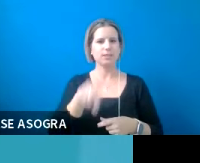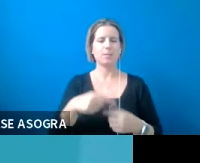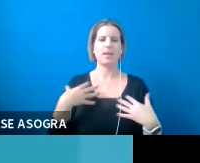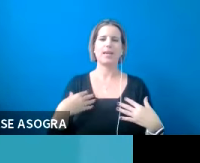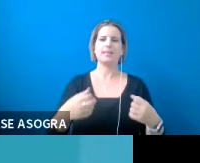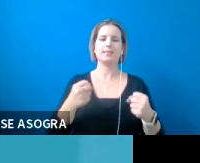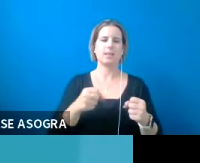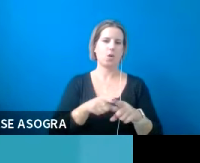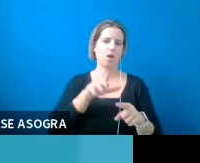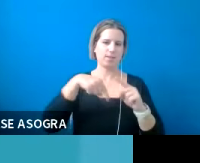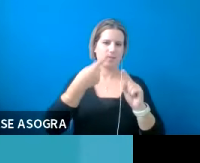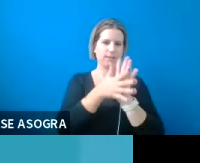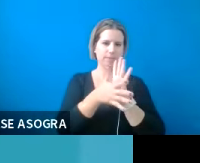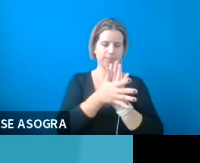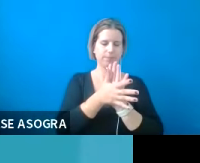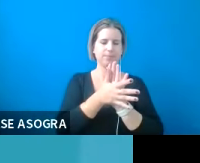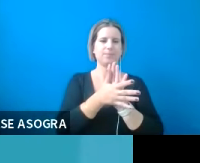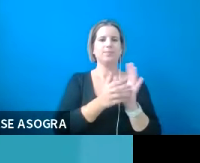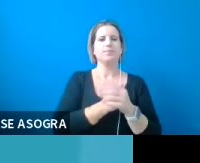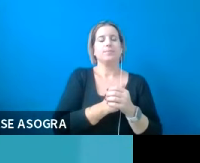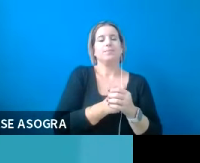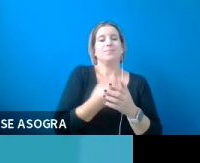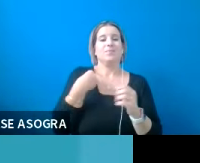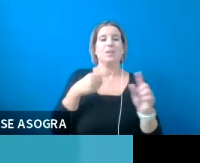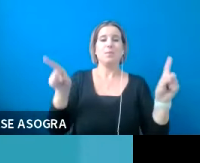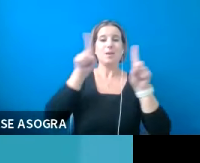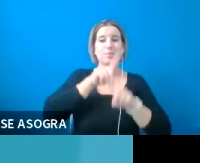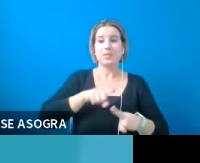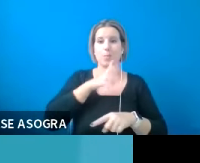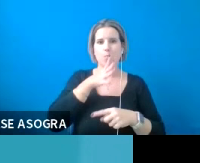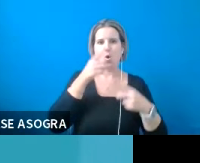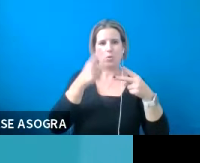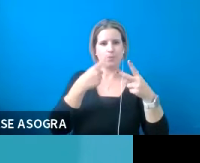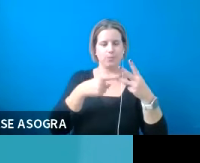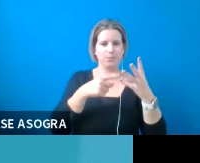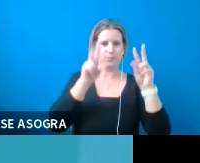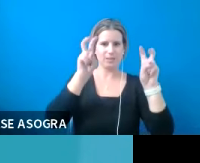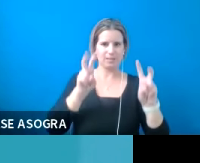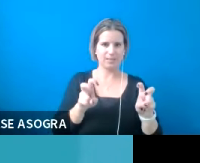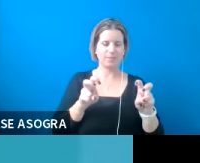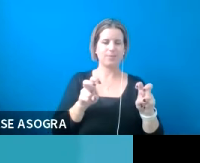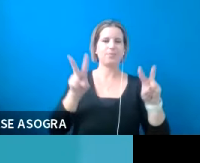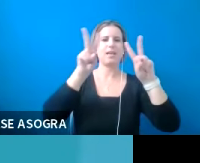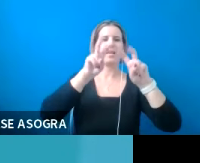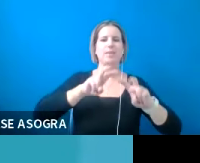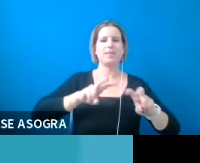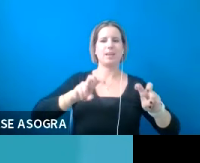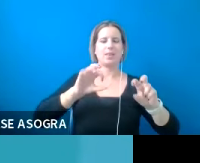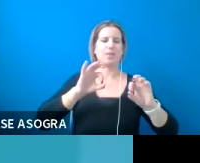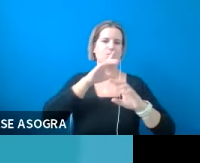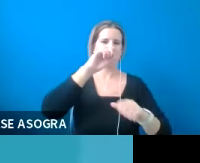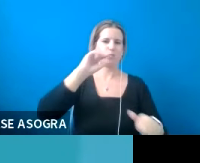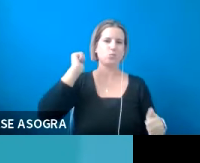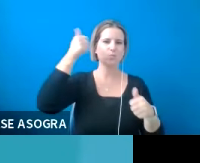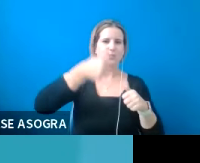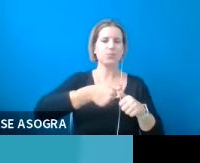como veremos a continuación esta invisibilidad se debe a varias cuestiones la investigación ha apuntado durante muchos años